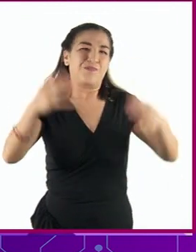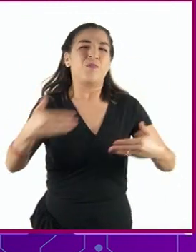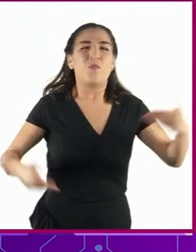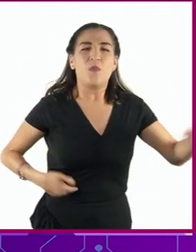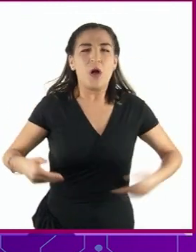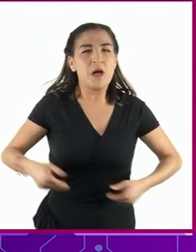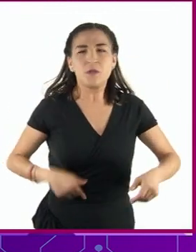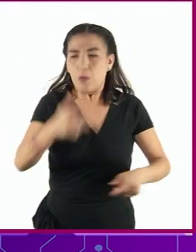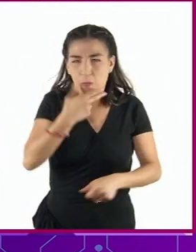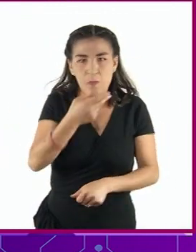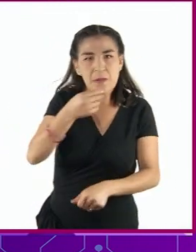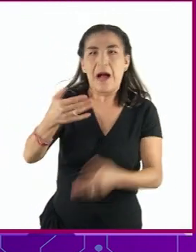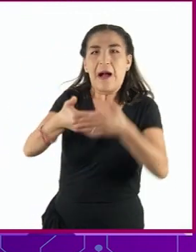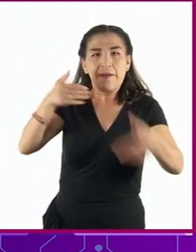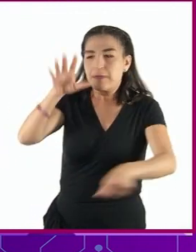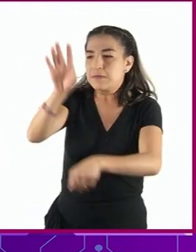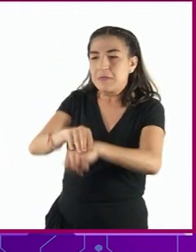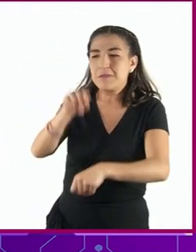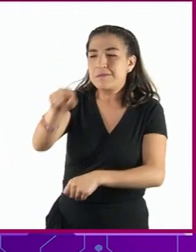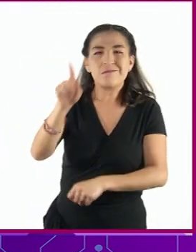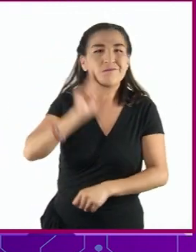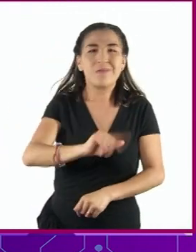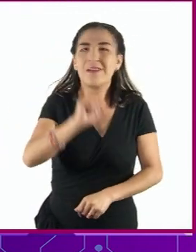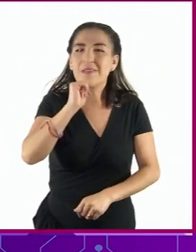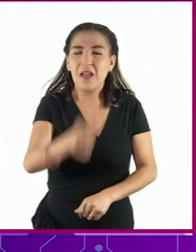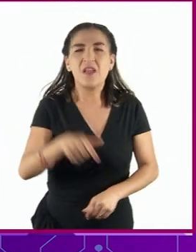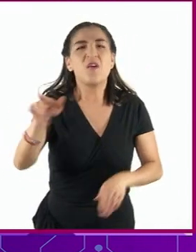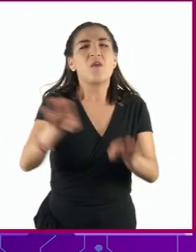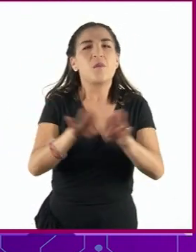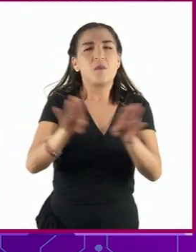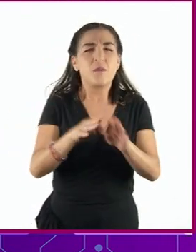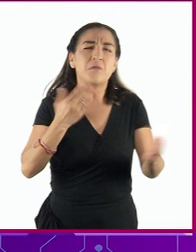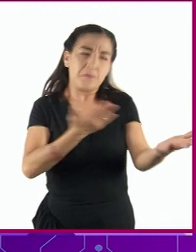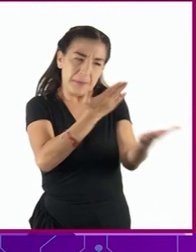pidió permiso para usar sus fotos y le solicitó que las quitara.